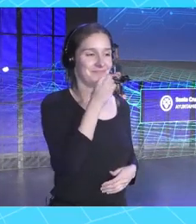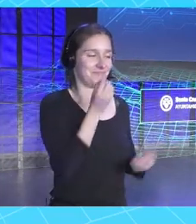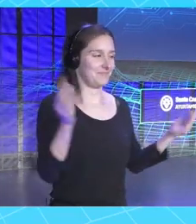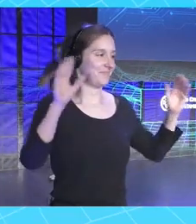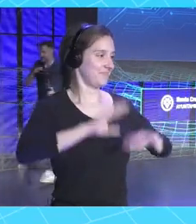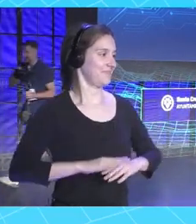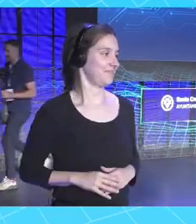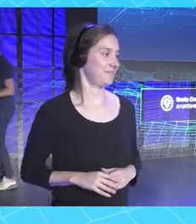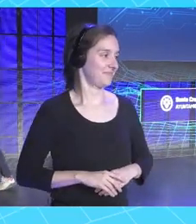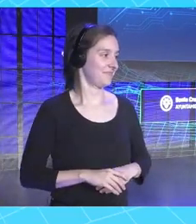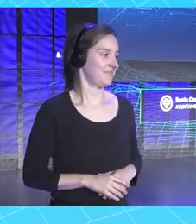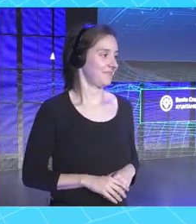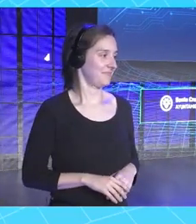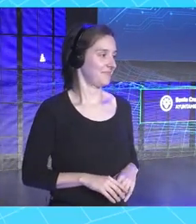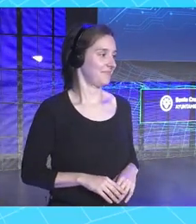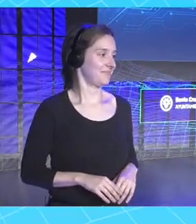noches